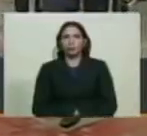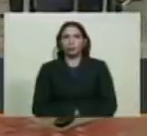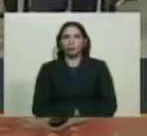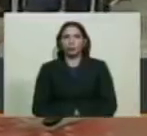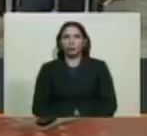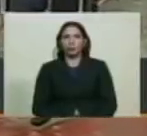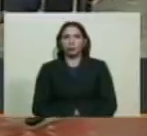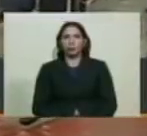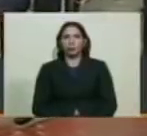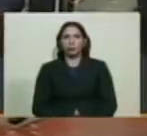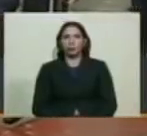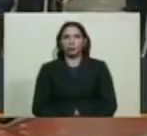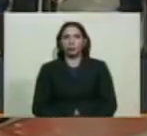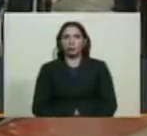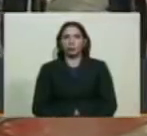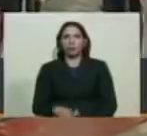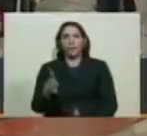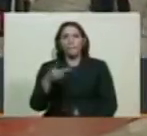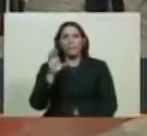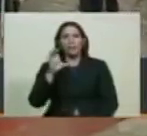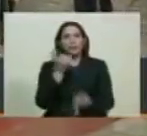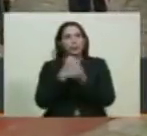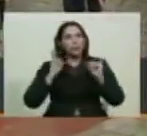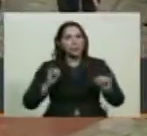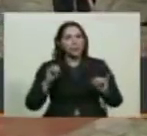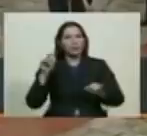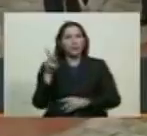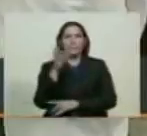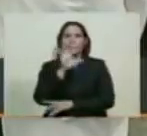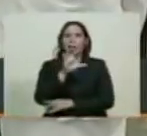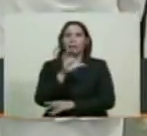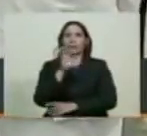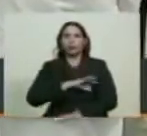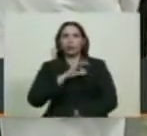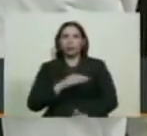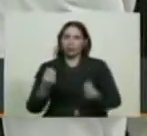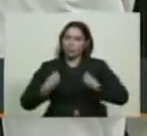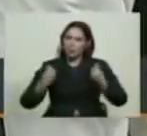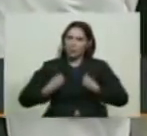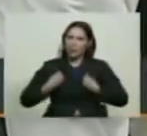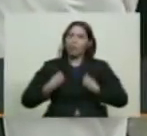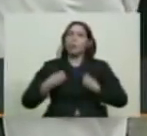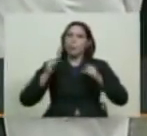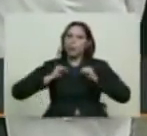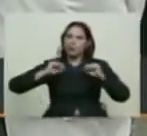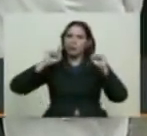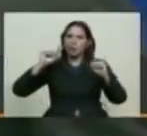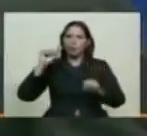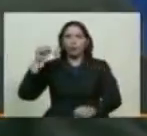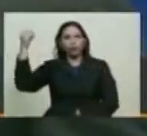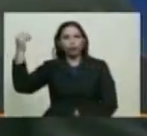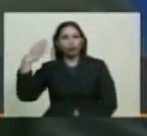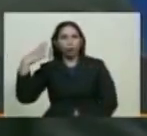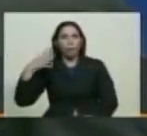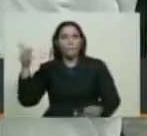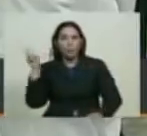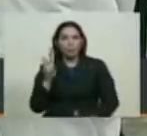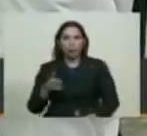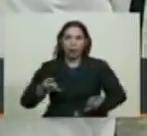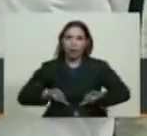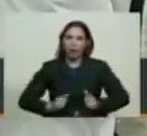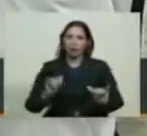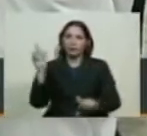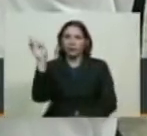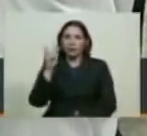Chávez vive. La patria sigue. Independencia y patria socialista. Viviremos y venceremos. El sol de Venezuela nace en el Esequibo. Nace en el Esequibo. Permiso